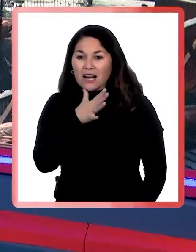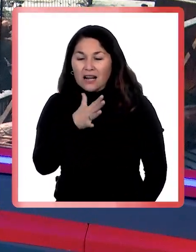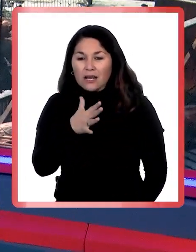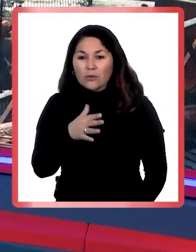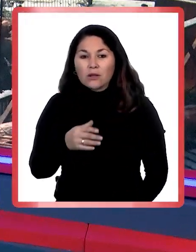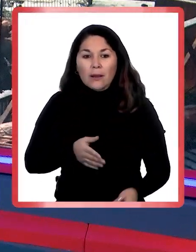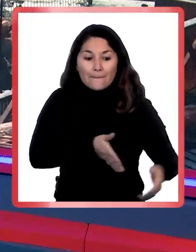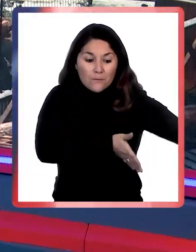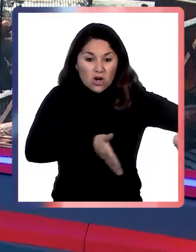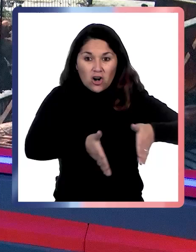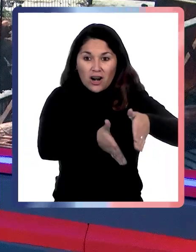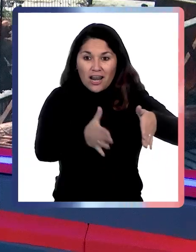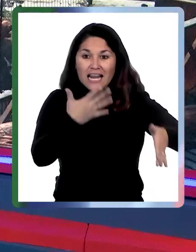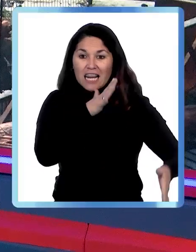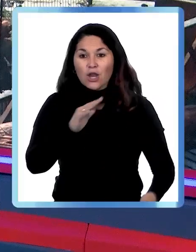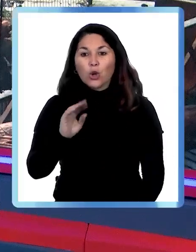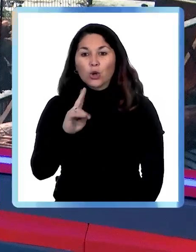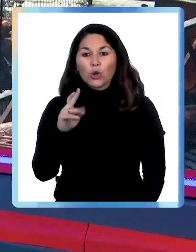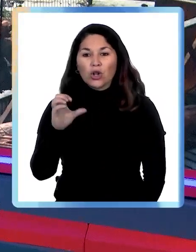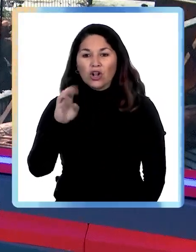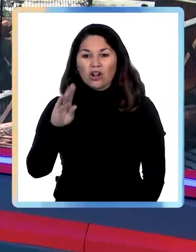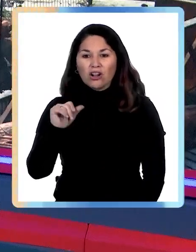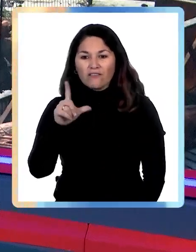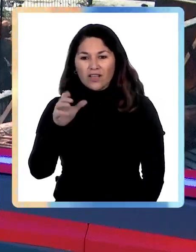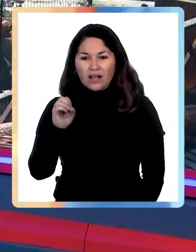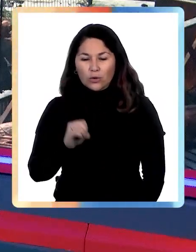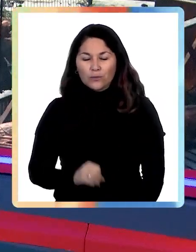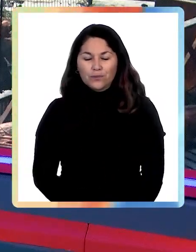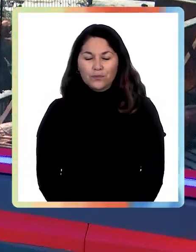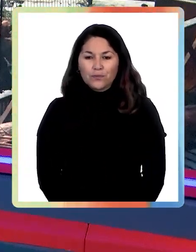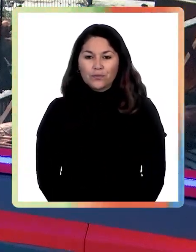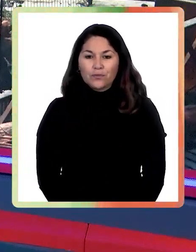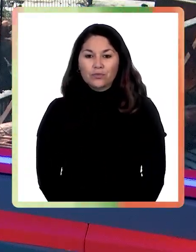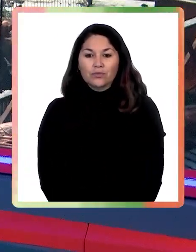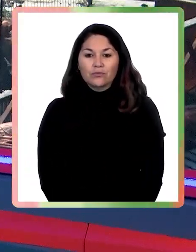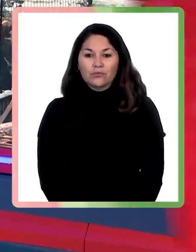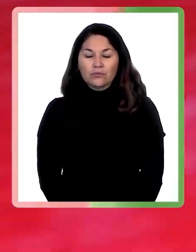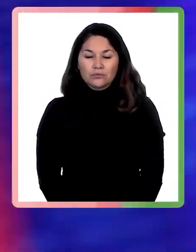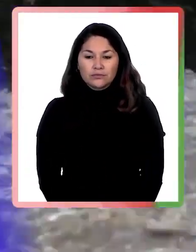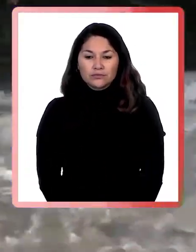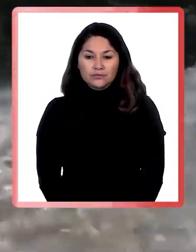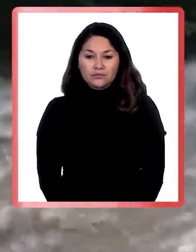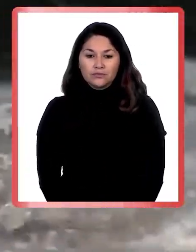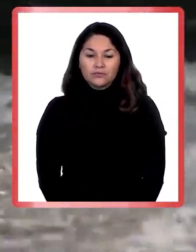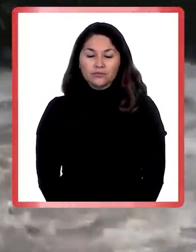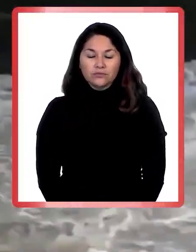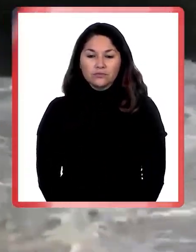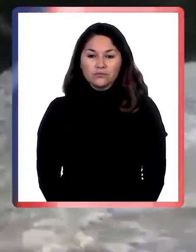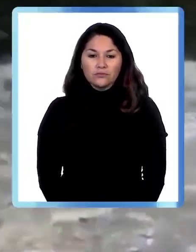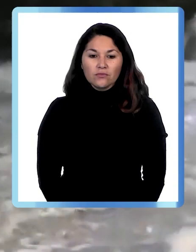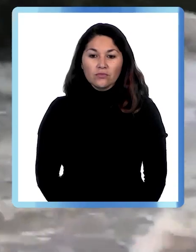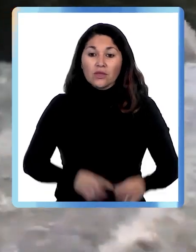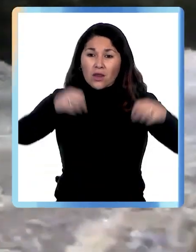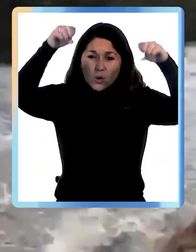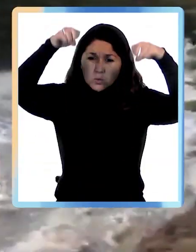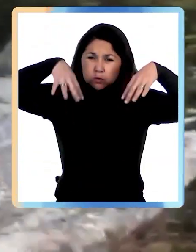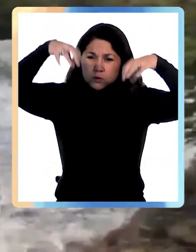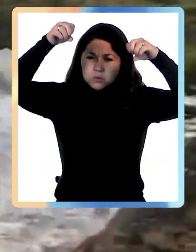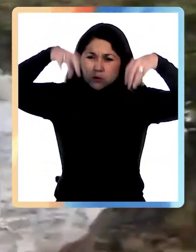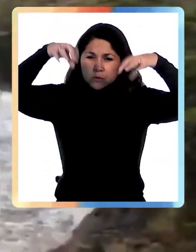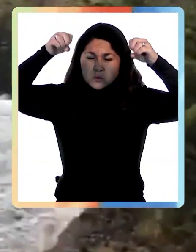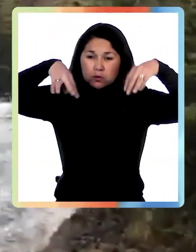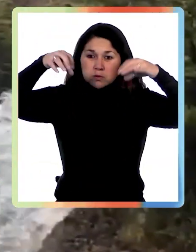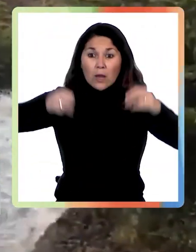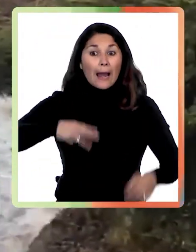consecuencia del desborde del río róbalo lo revisamos en la nota de itv Patagonia des hielo y lluvias